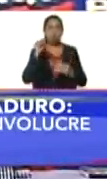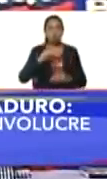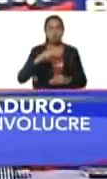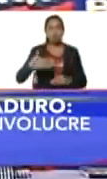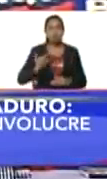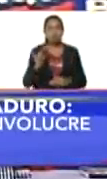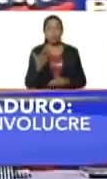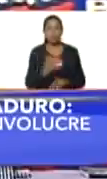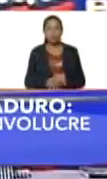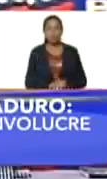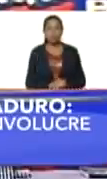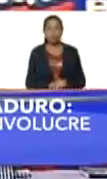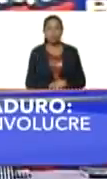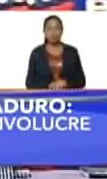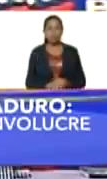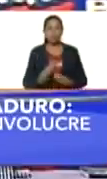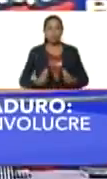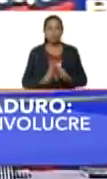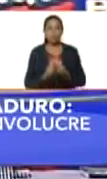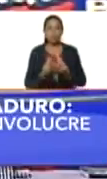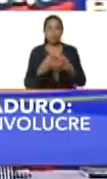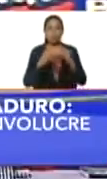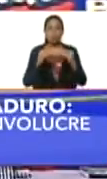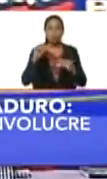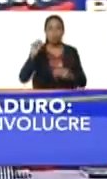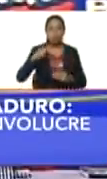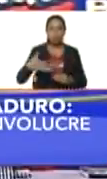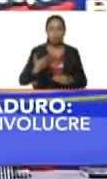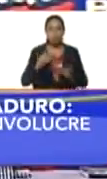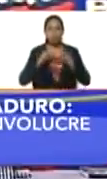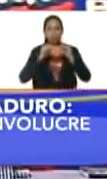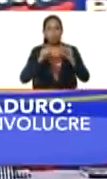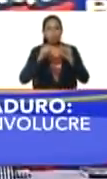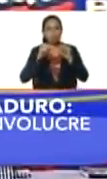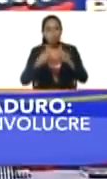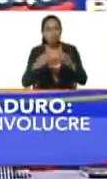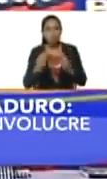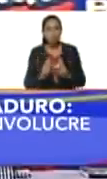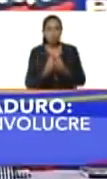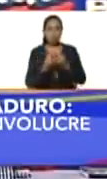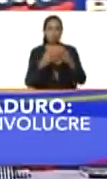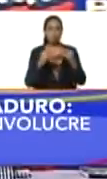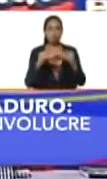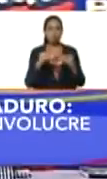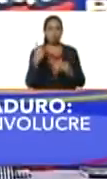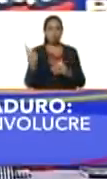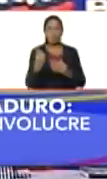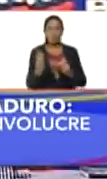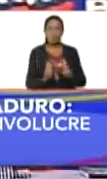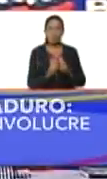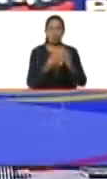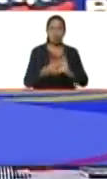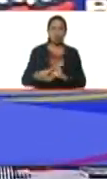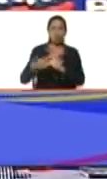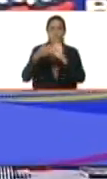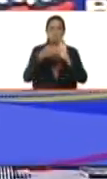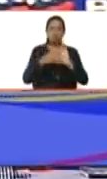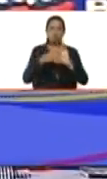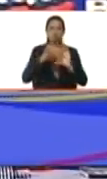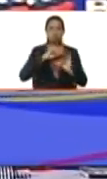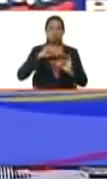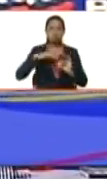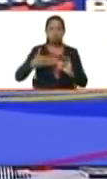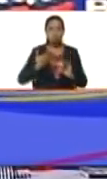posible. Juntos podemos avanzar. Juntos y solo juntos y unidos